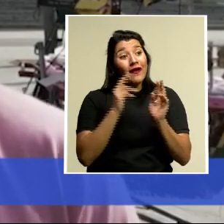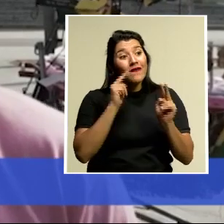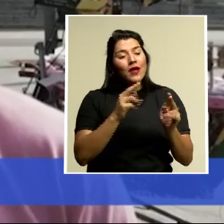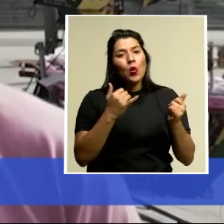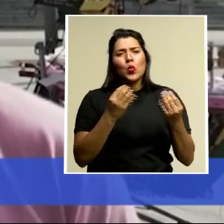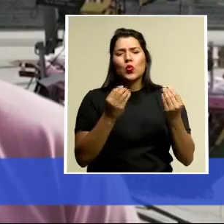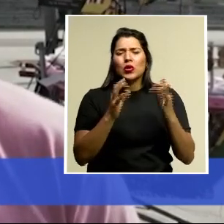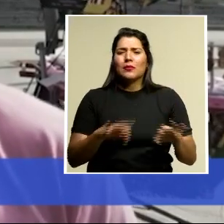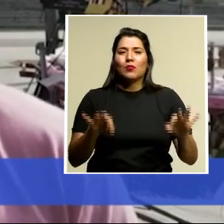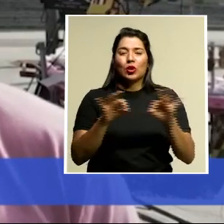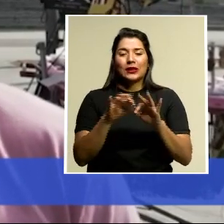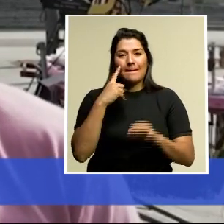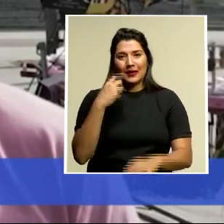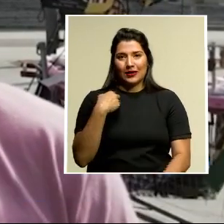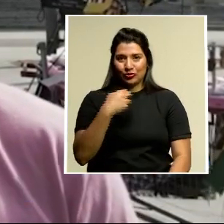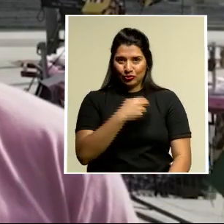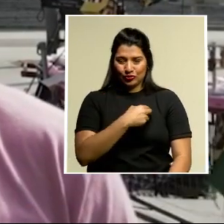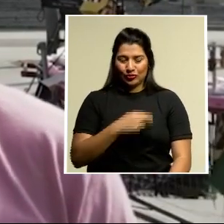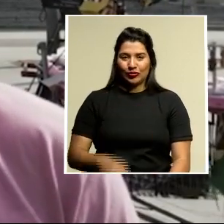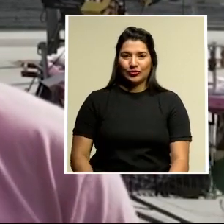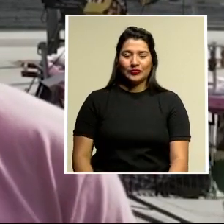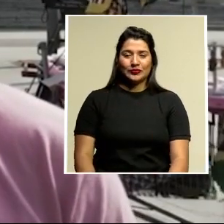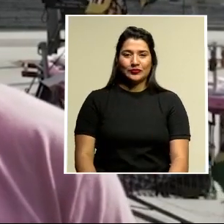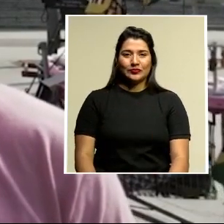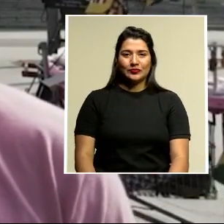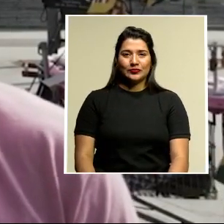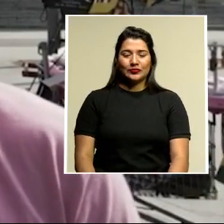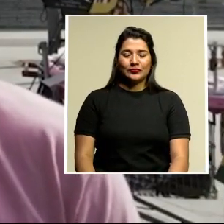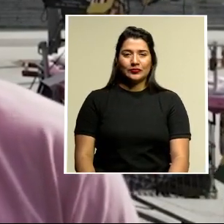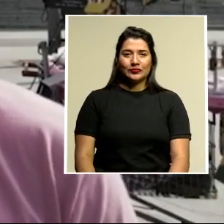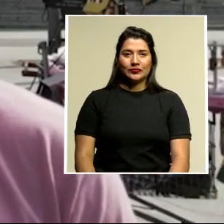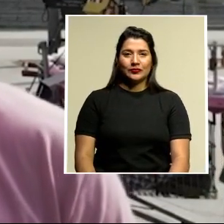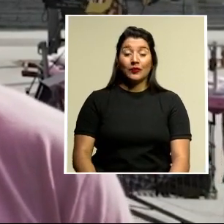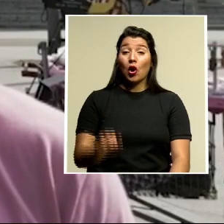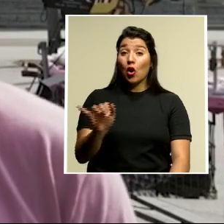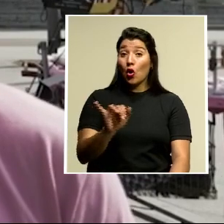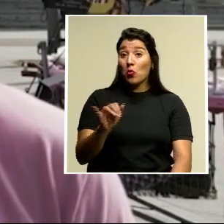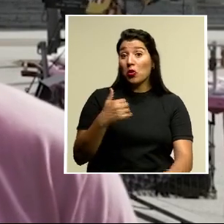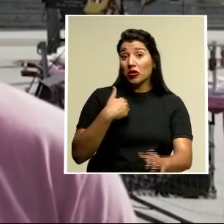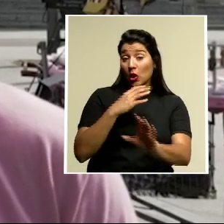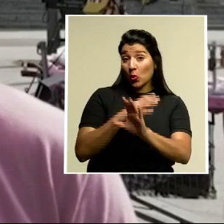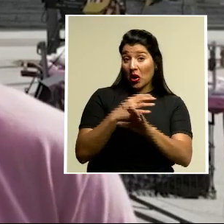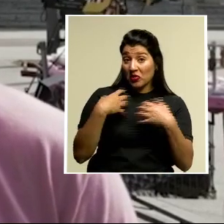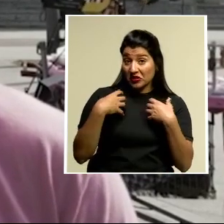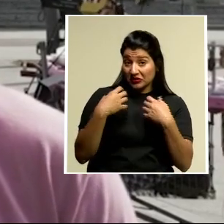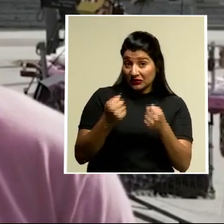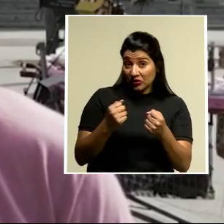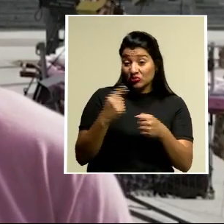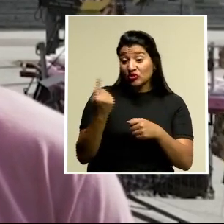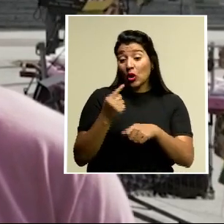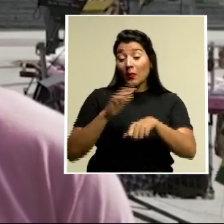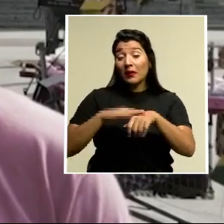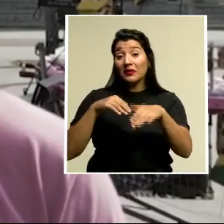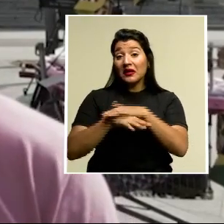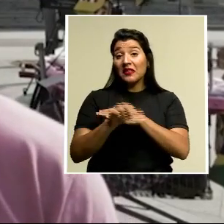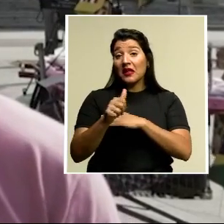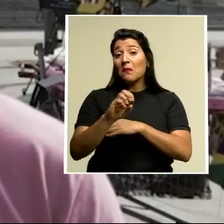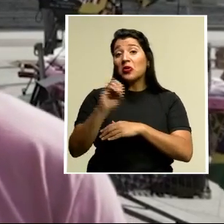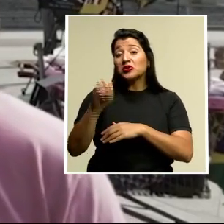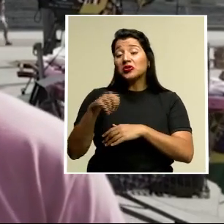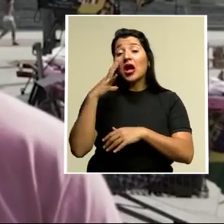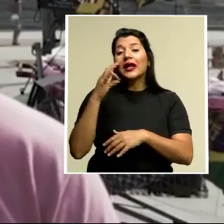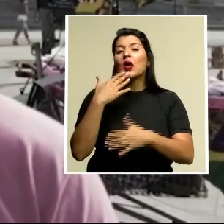La final de la Copa América se jugará con público. El mítico Estadio Maracaná de Río de Janeiro podrá recibir hasta